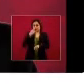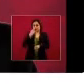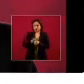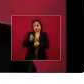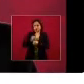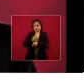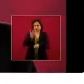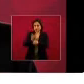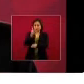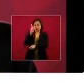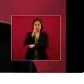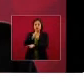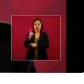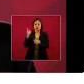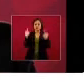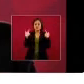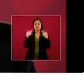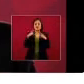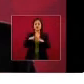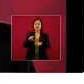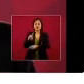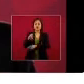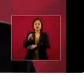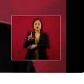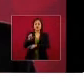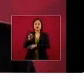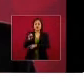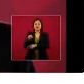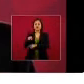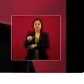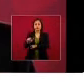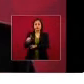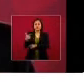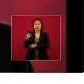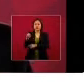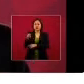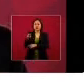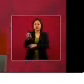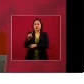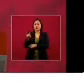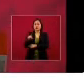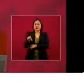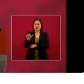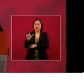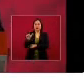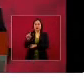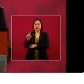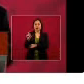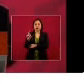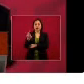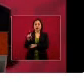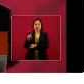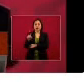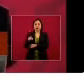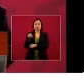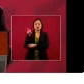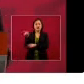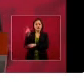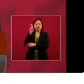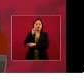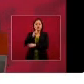inmobiliarias que ahorita al rato esas esas personas que viven en esas unidades